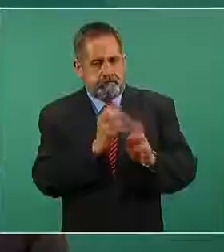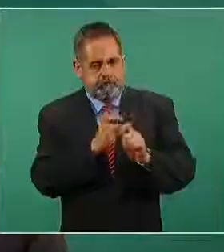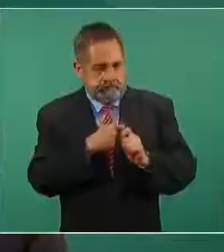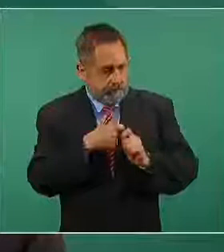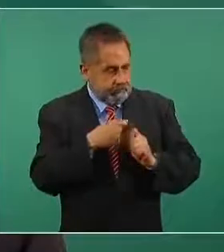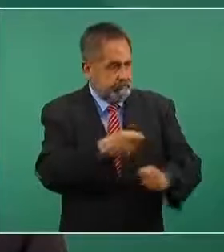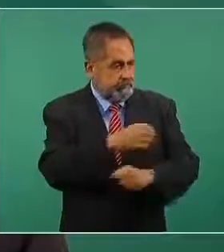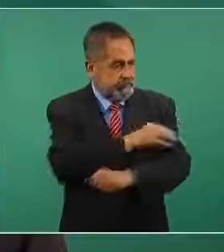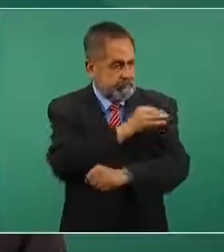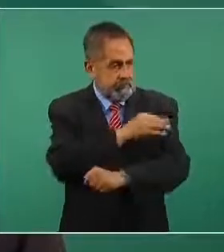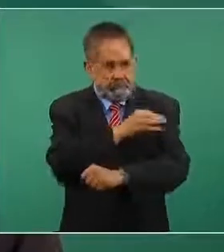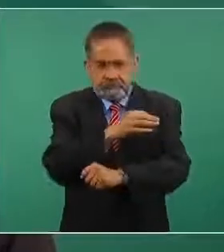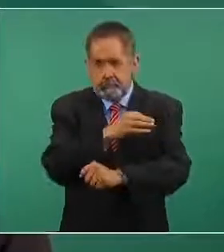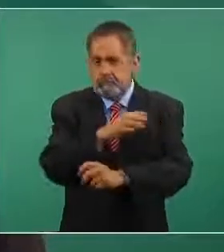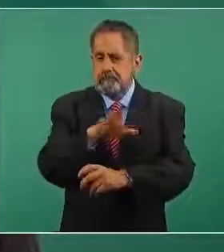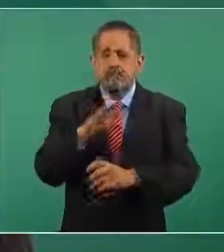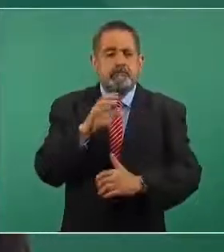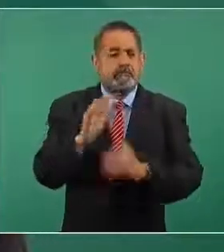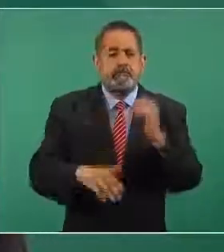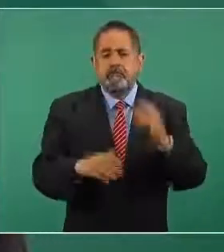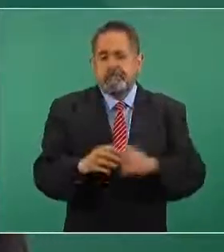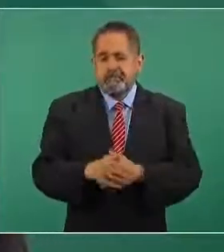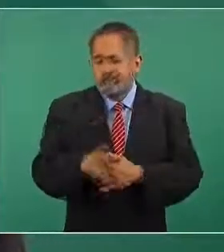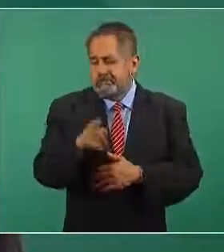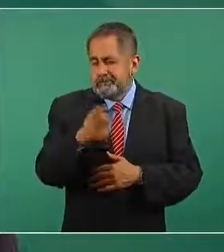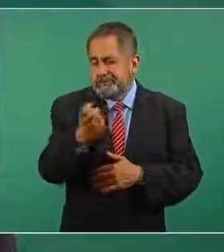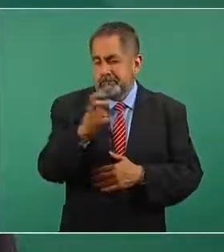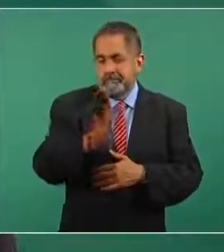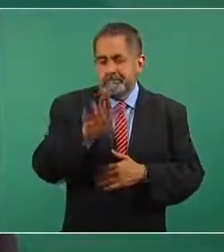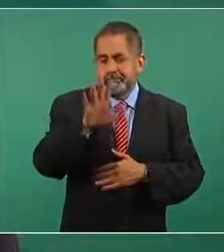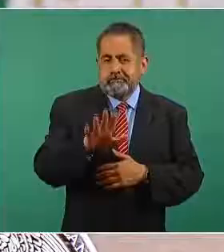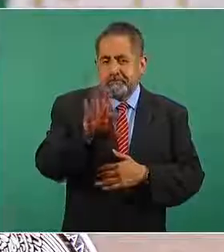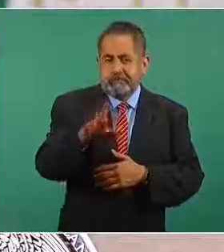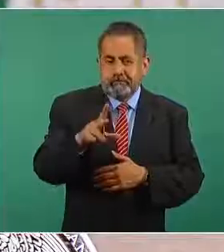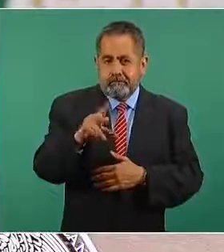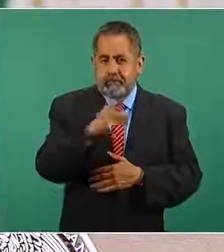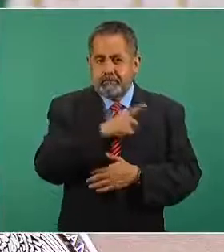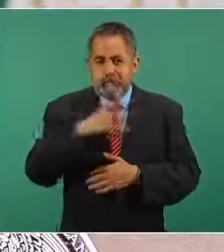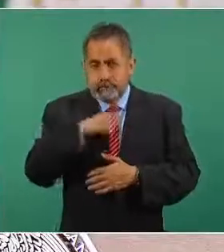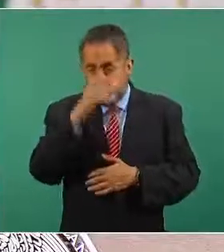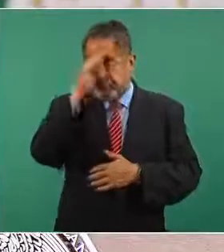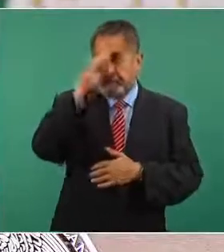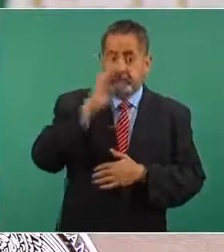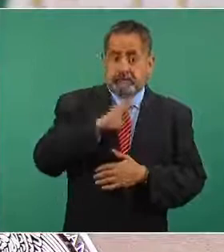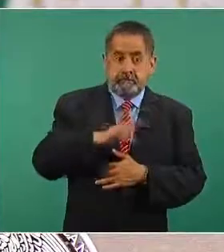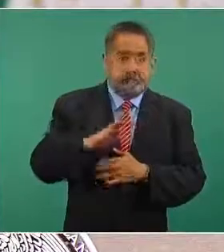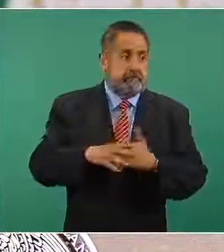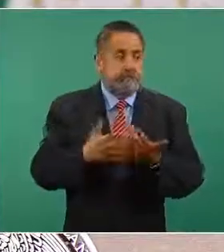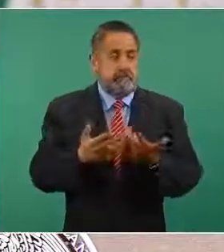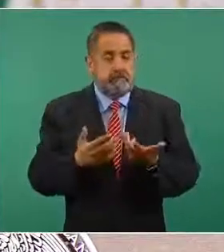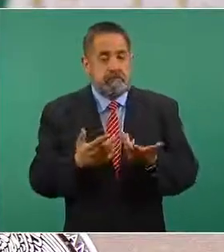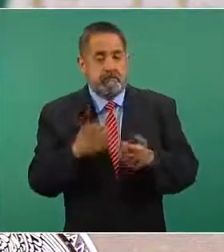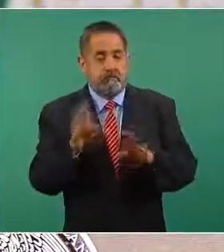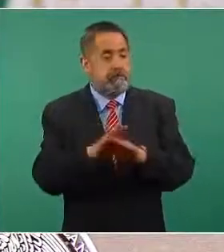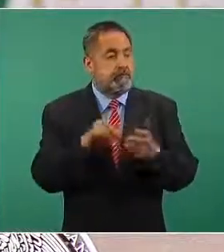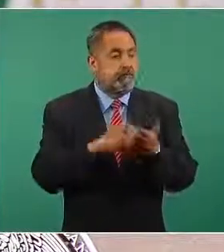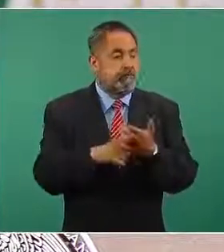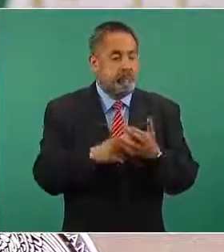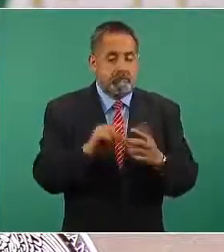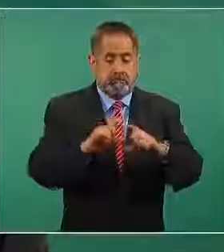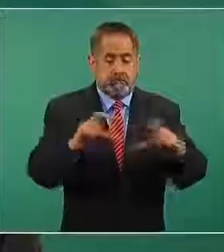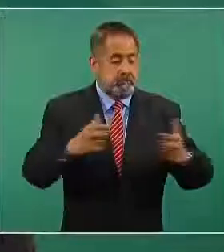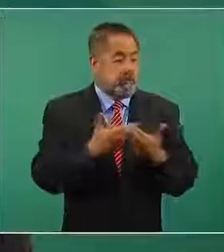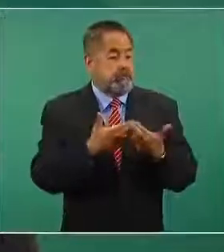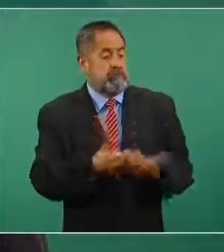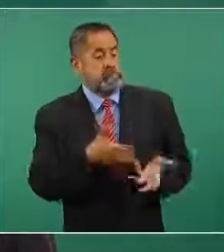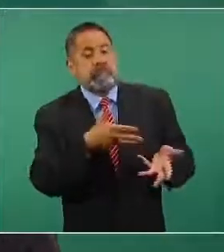otros 5 días. Por eso a veces da una impresión, que no debe ser malinterpretada, de que hay vacunas en reserva. No